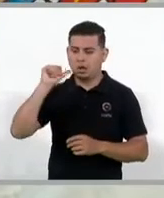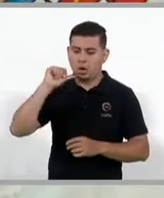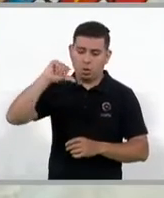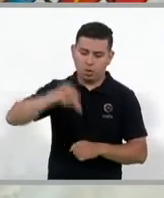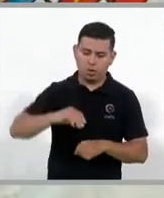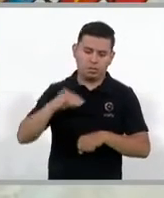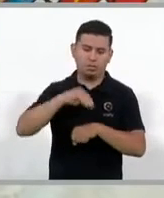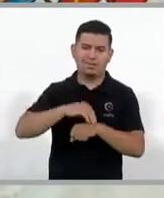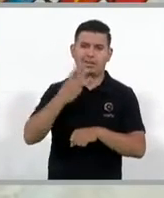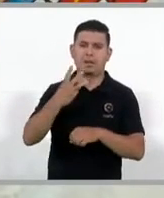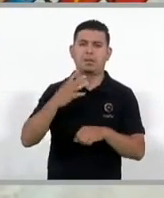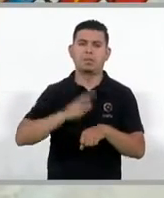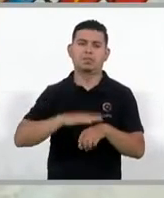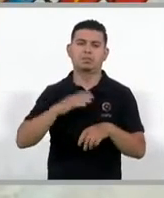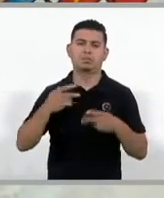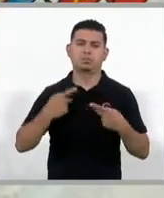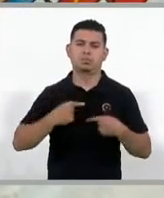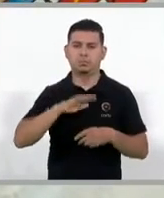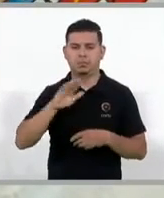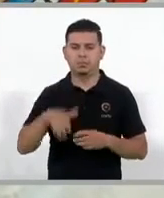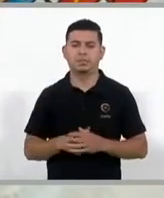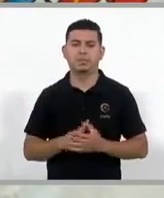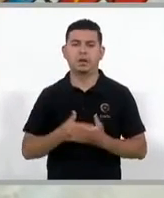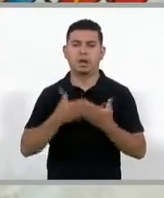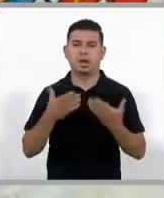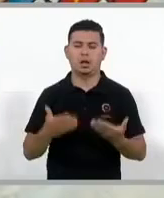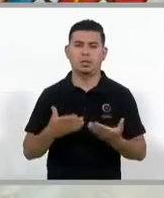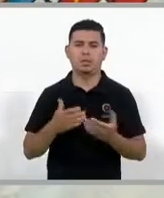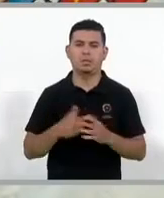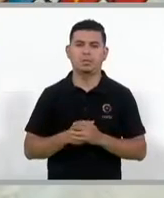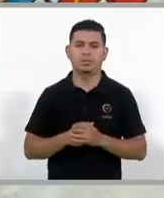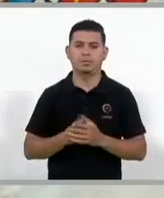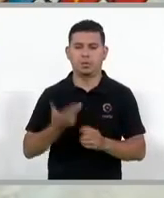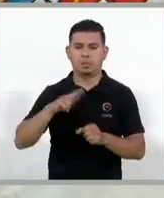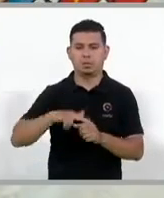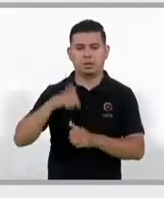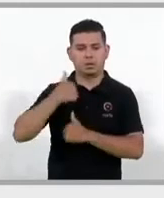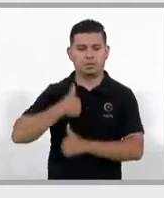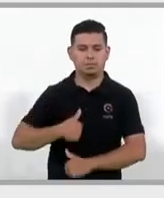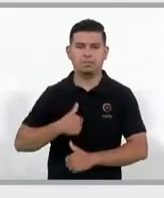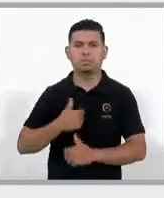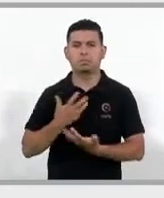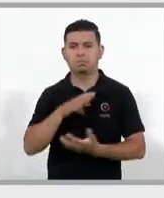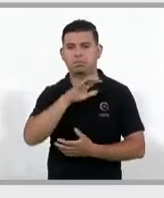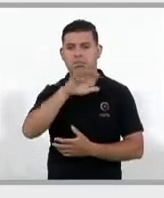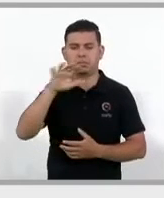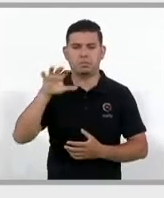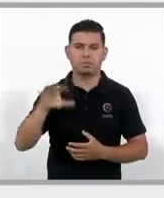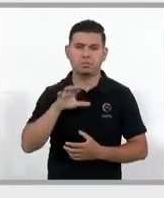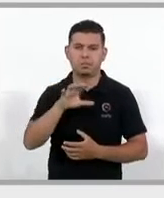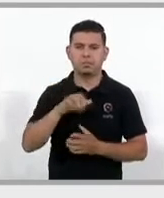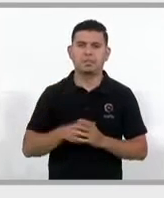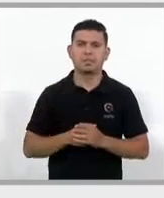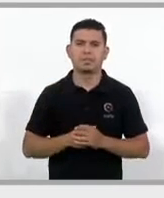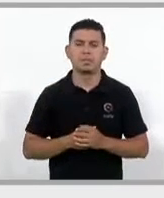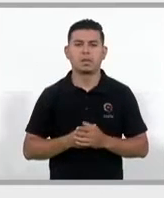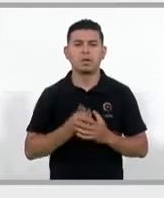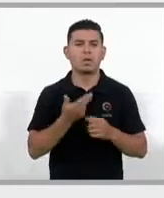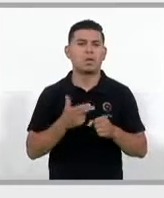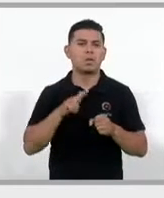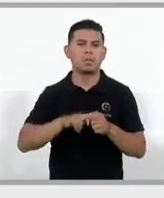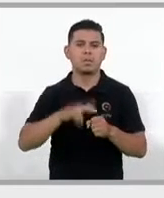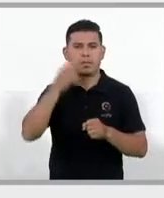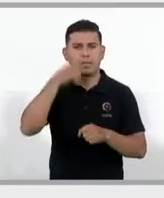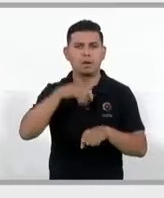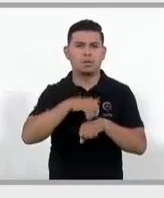de ayer con respecto al panorama por cada una de las jurisdicciones tenemos que para la jurisdicción sanitaria